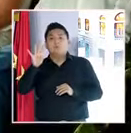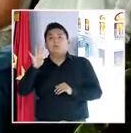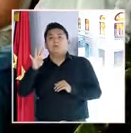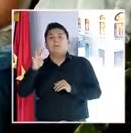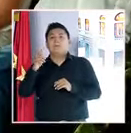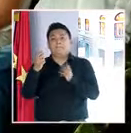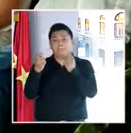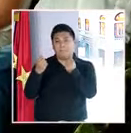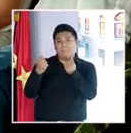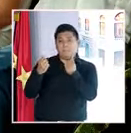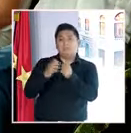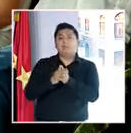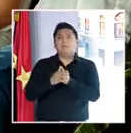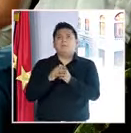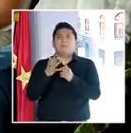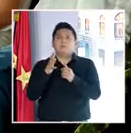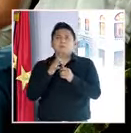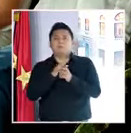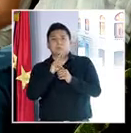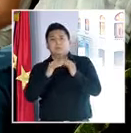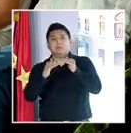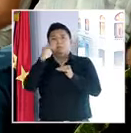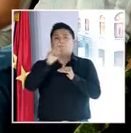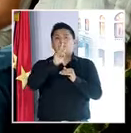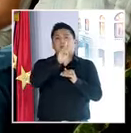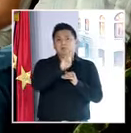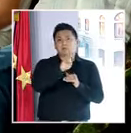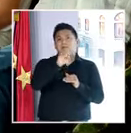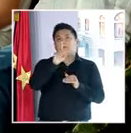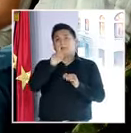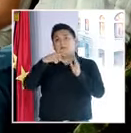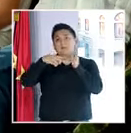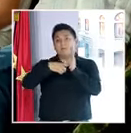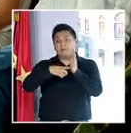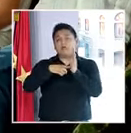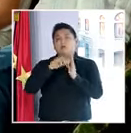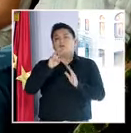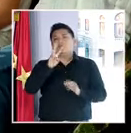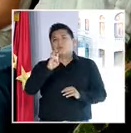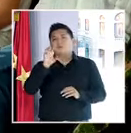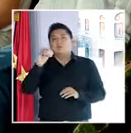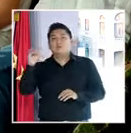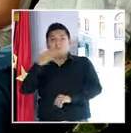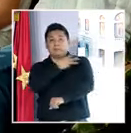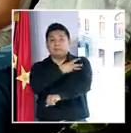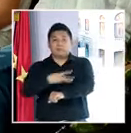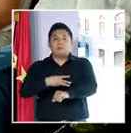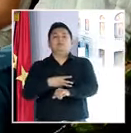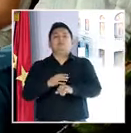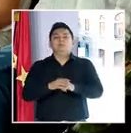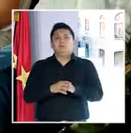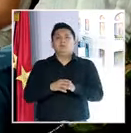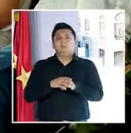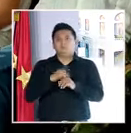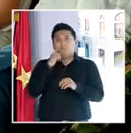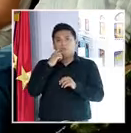pesos a cerca de 76.860 millones de pesos, un incremento del